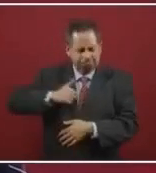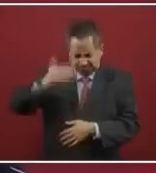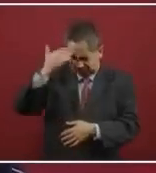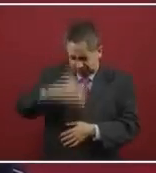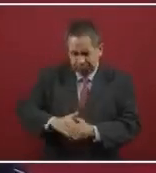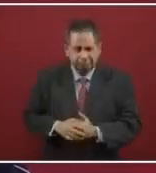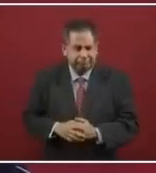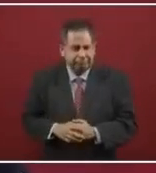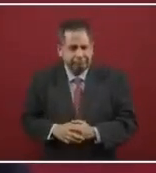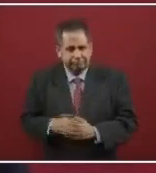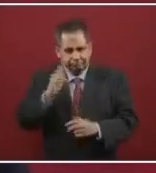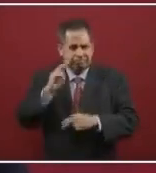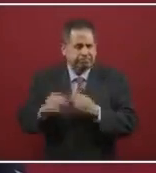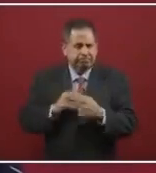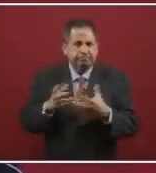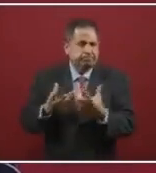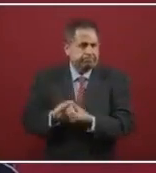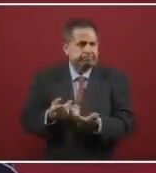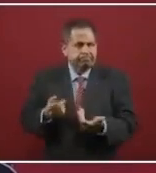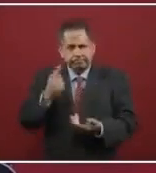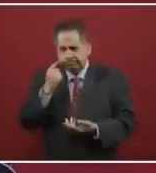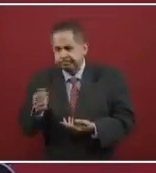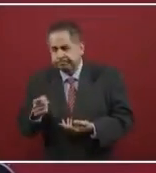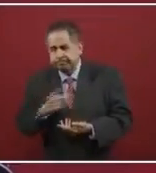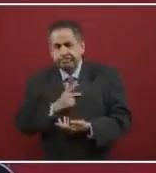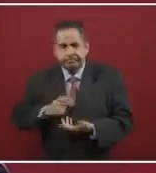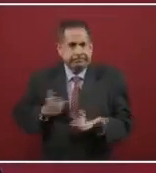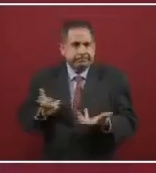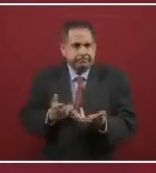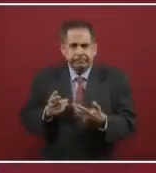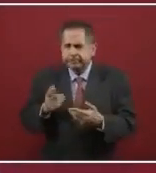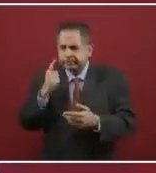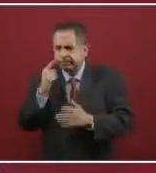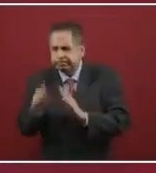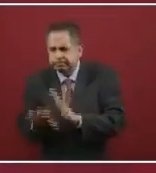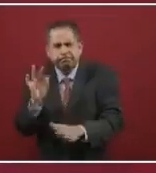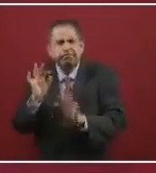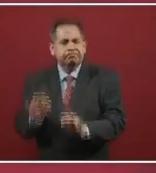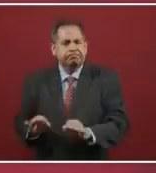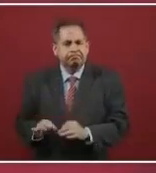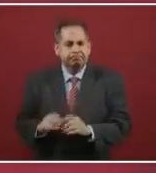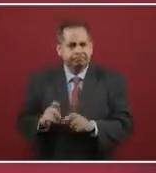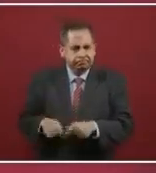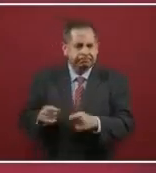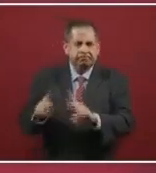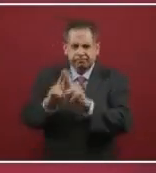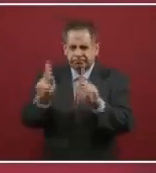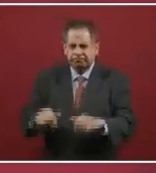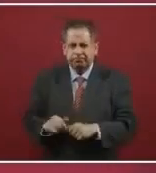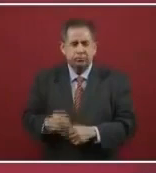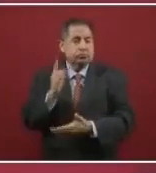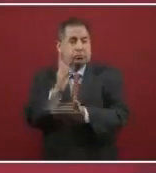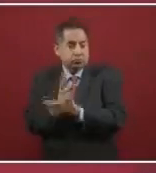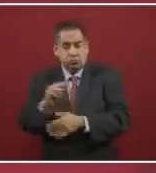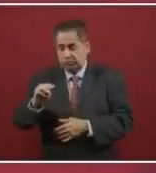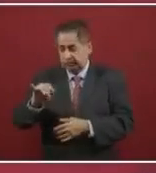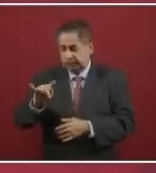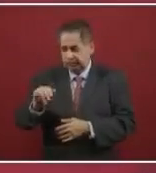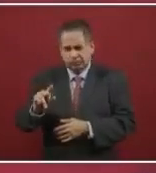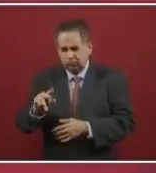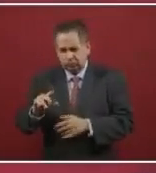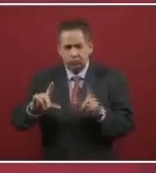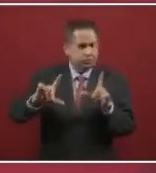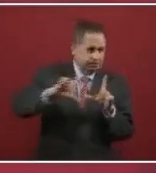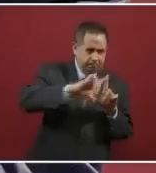para todo lo que debemos de llevar a cabo para garantizar la paz, y no solo en Minatitlán, en todo el